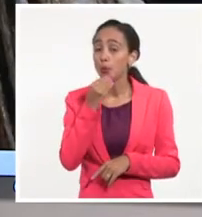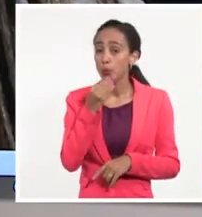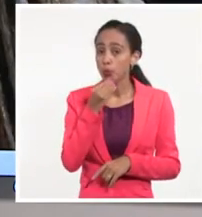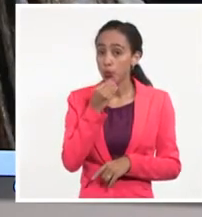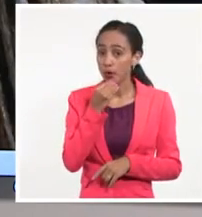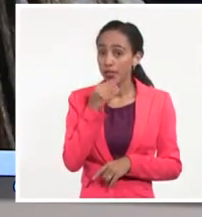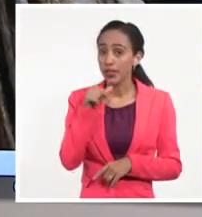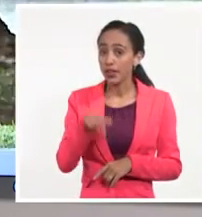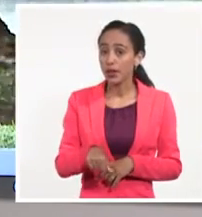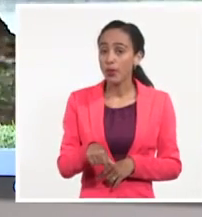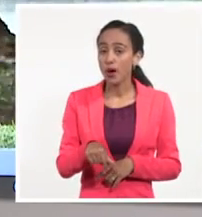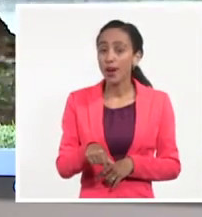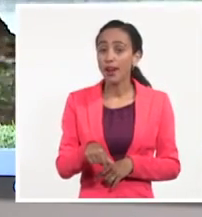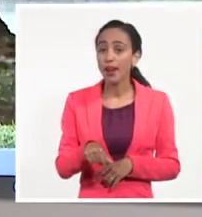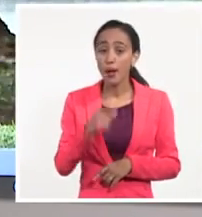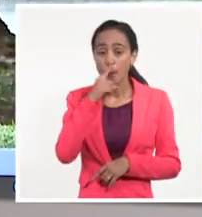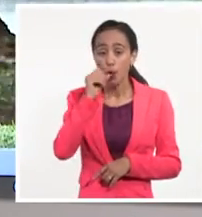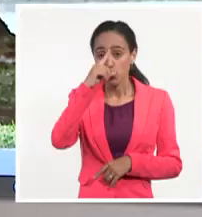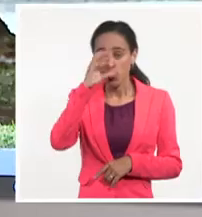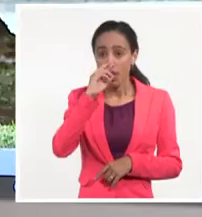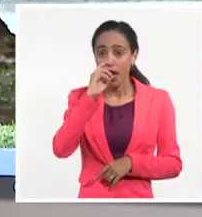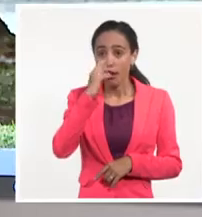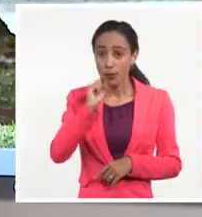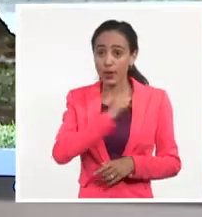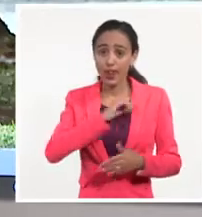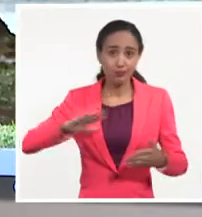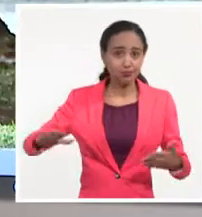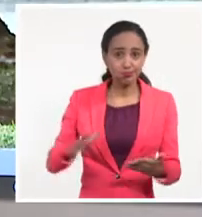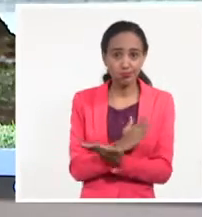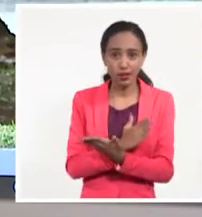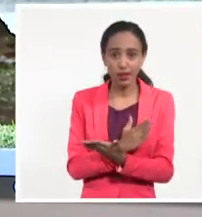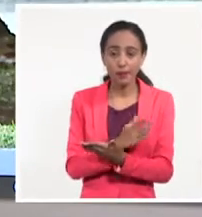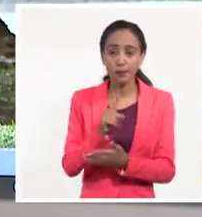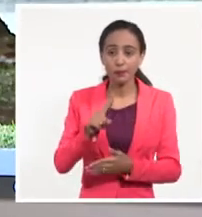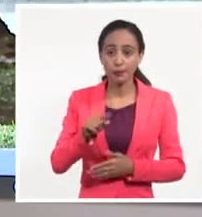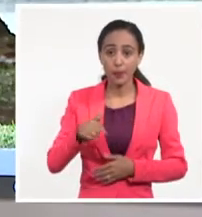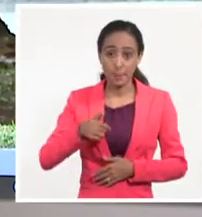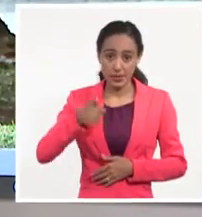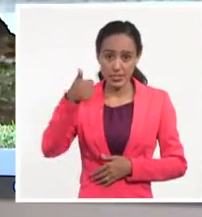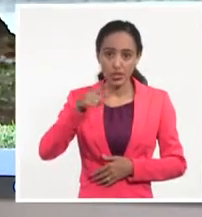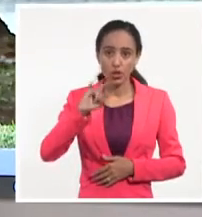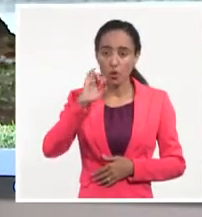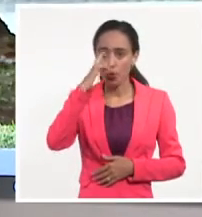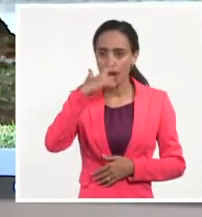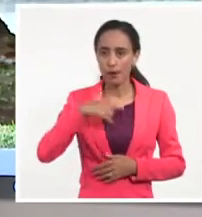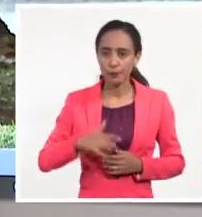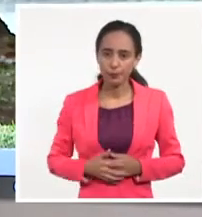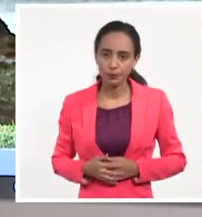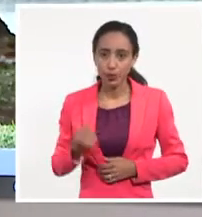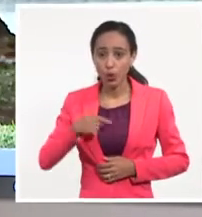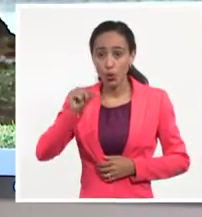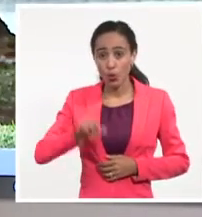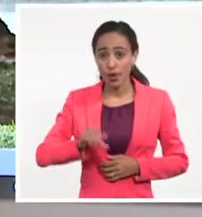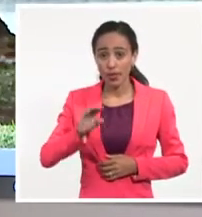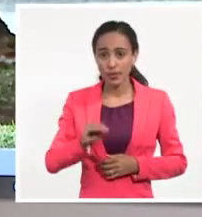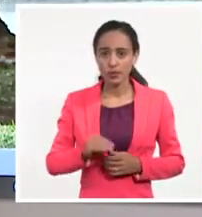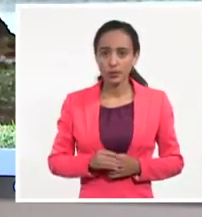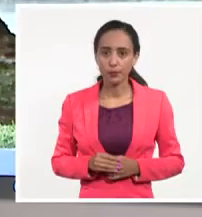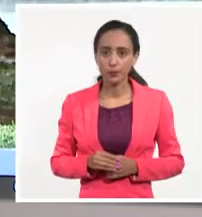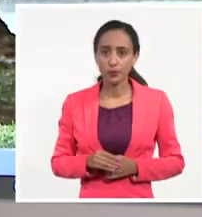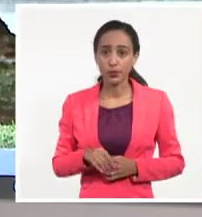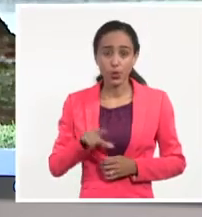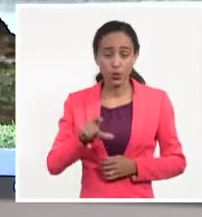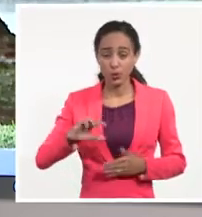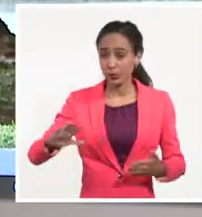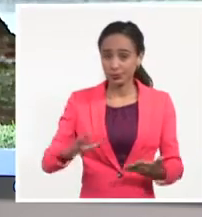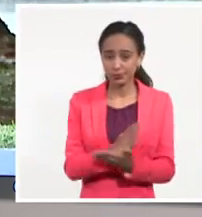intente un golpe de Estado, me pregunto. Un importante juez brasileño entrevistado por el New York Times ha dicho que cuando se dio el último golpe de Estado